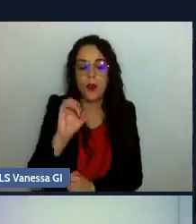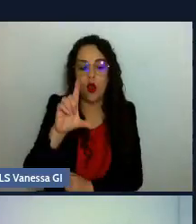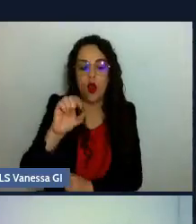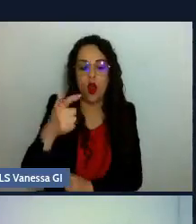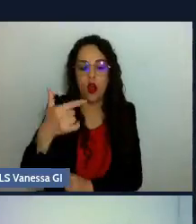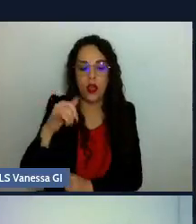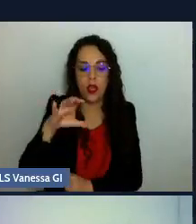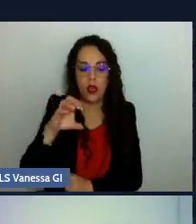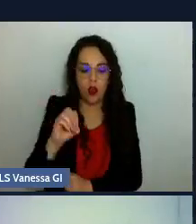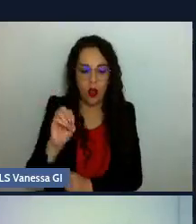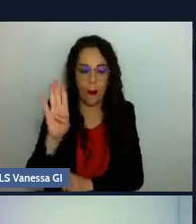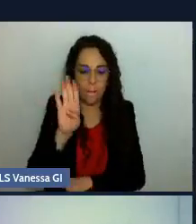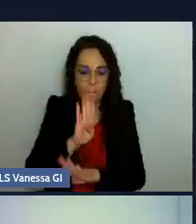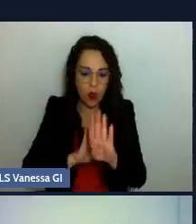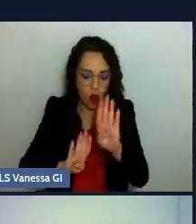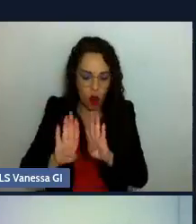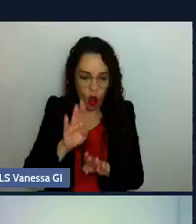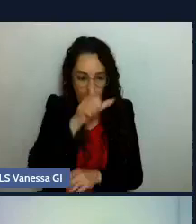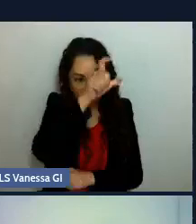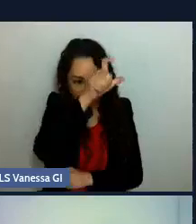mujer,